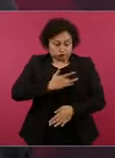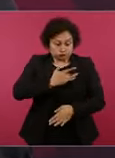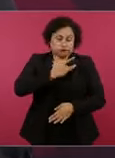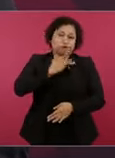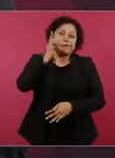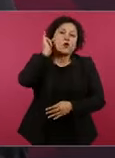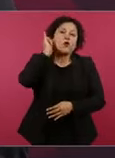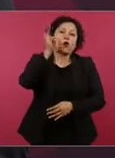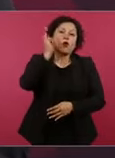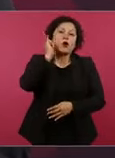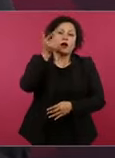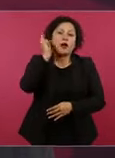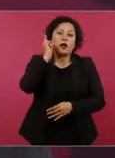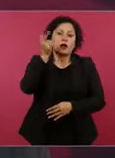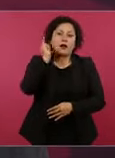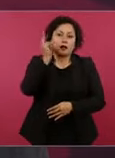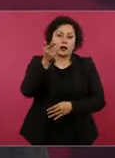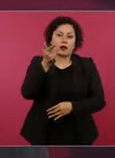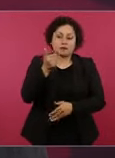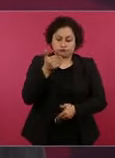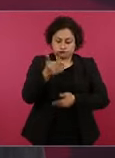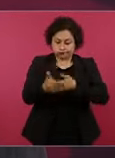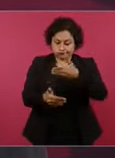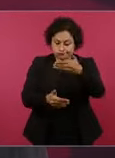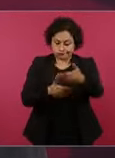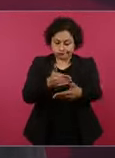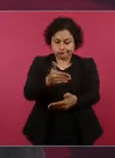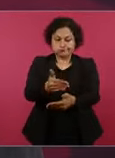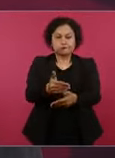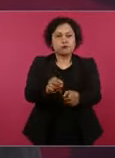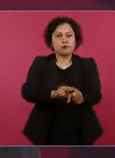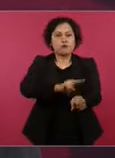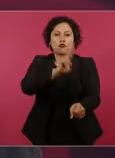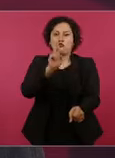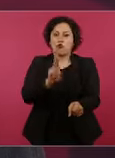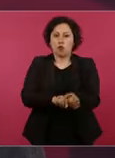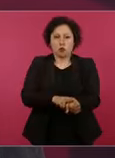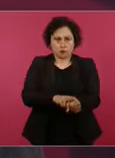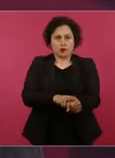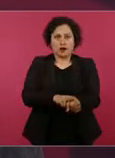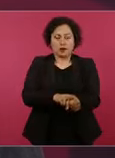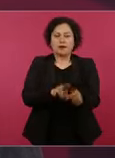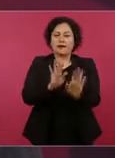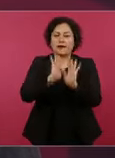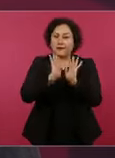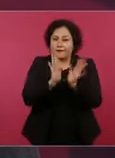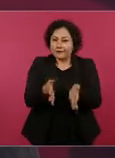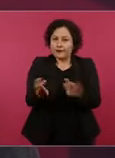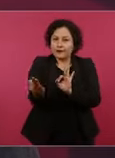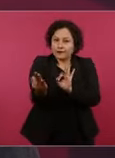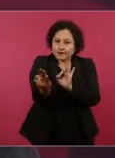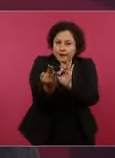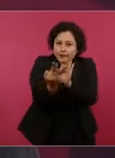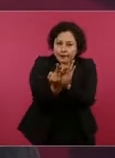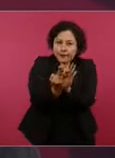todo transcurra con normalidad, ya falta muy poco,